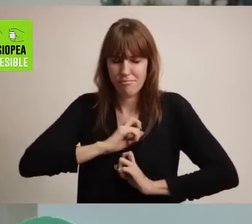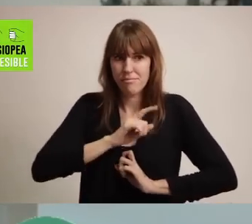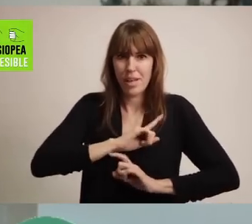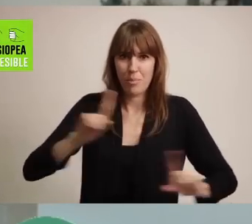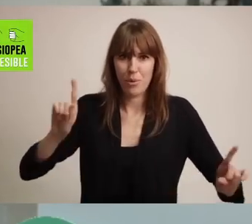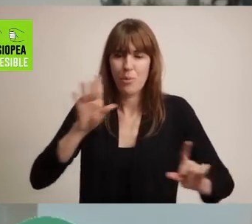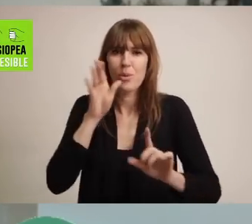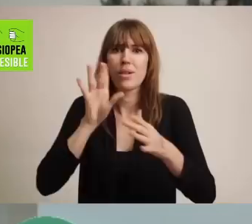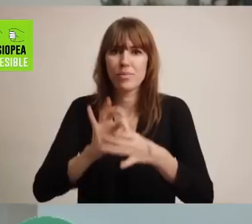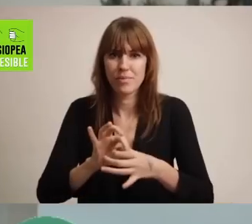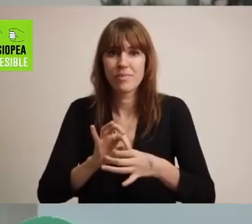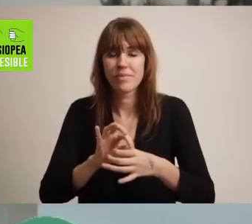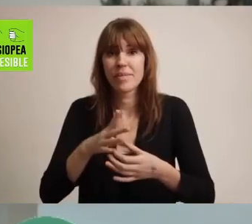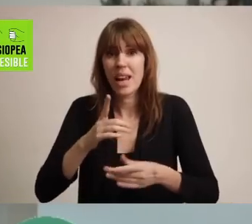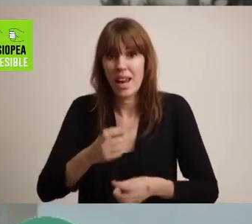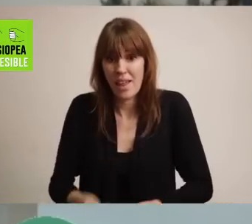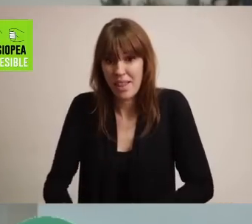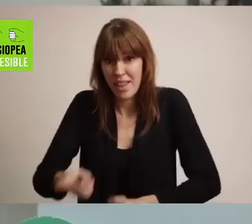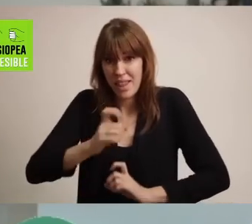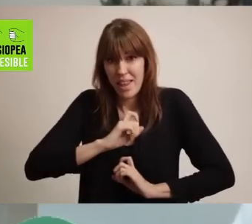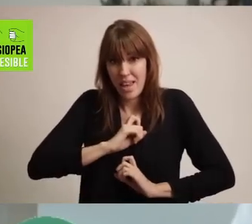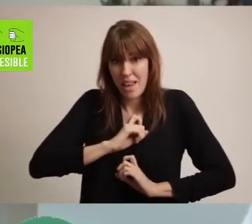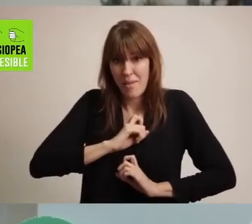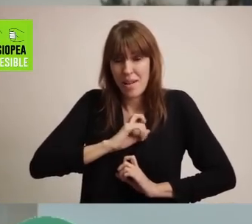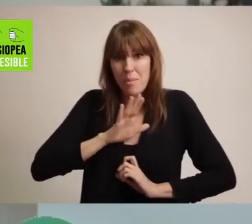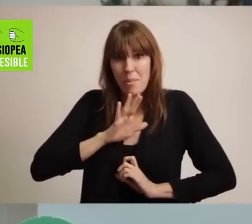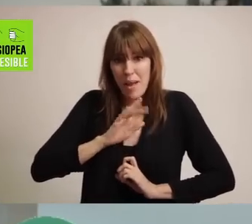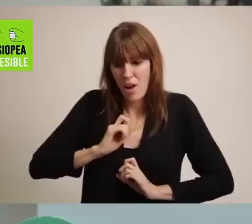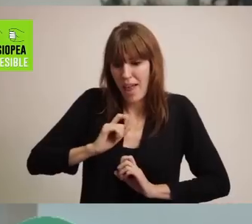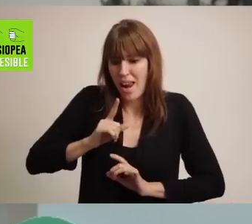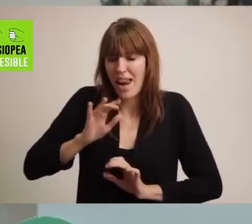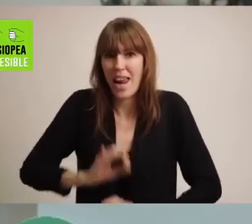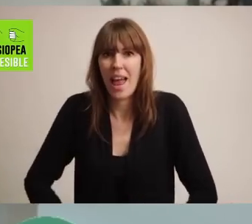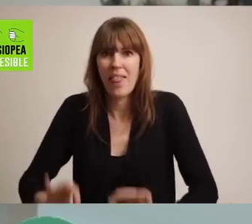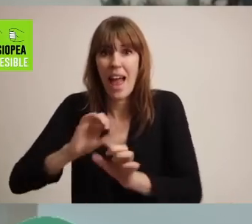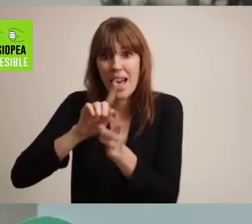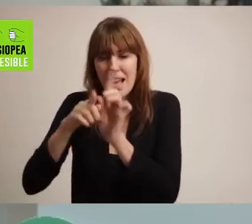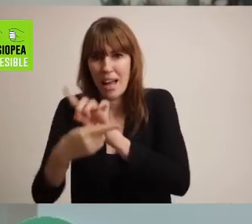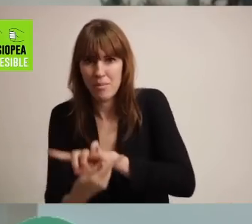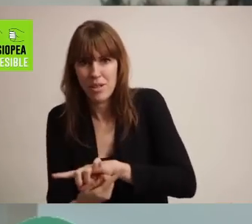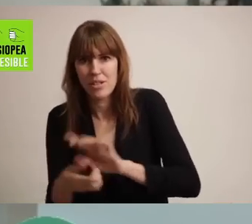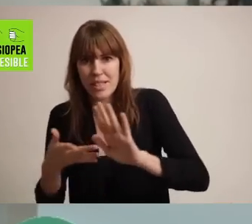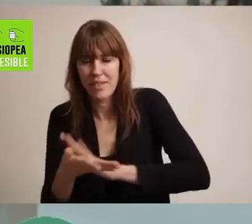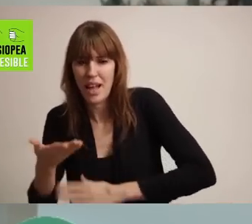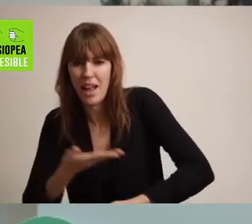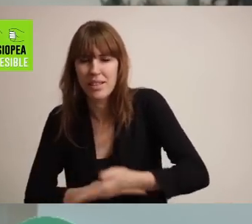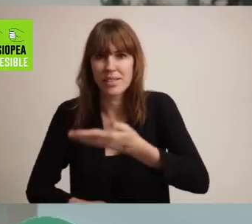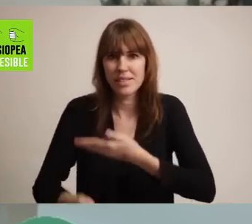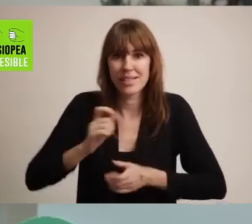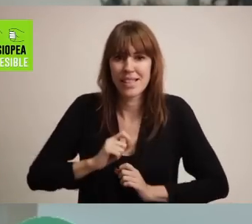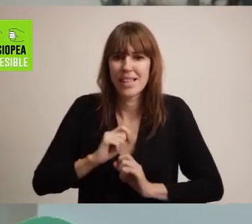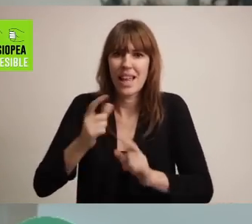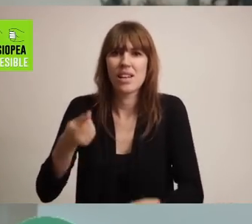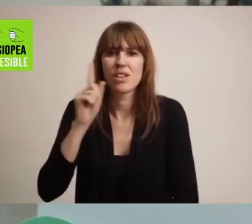Solo quieres recibir sin dar nada a cambio. Por eso digo que no sabes dar. No eres una